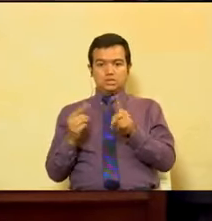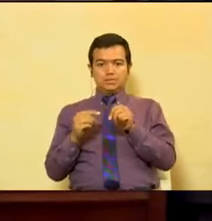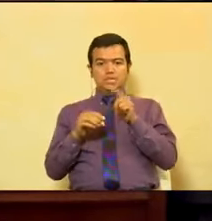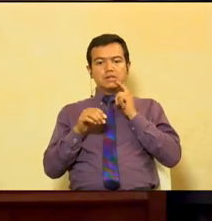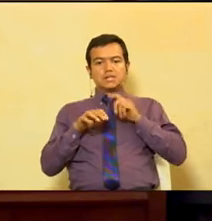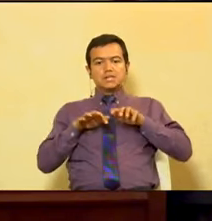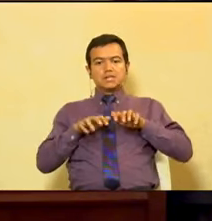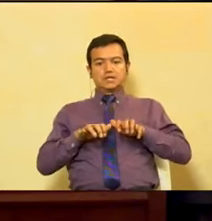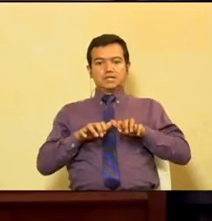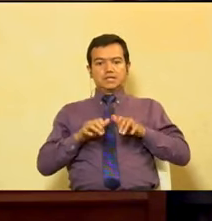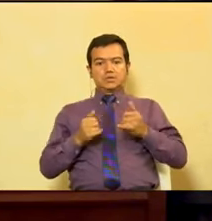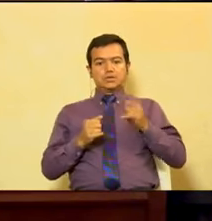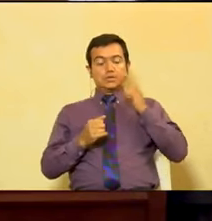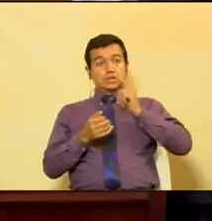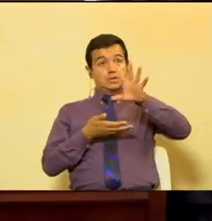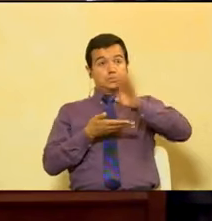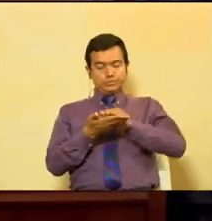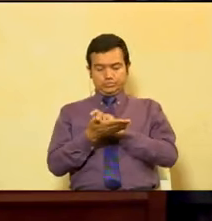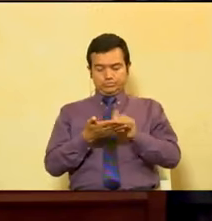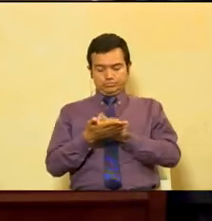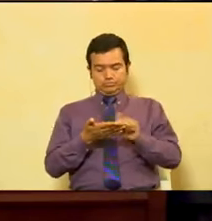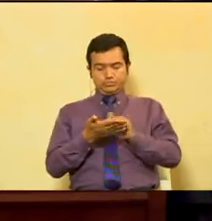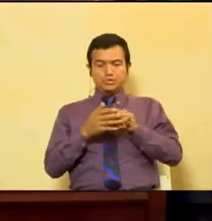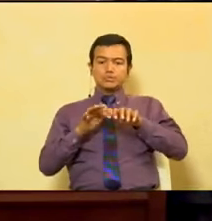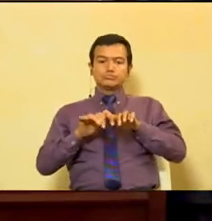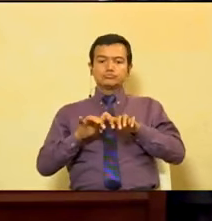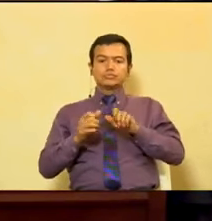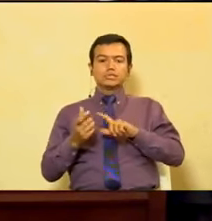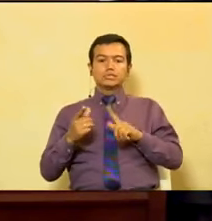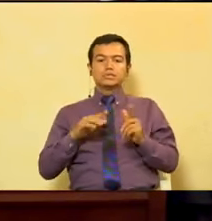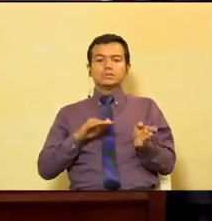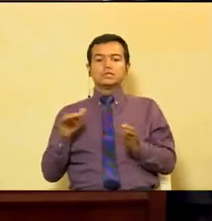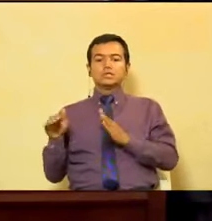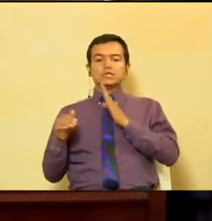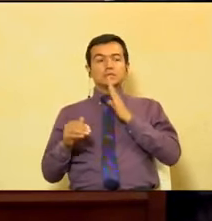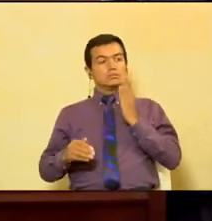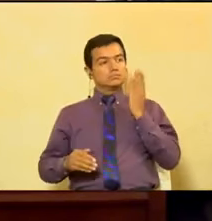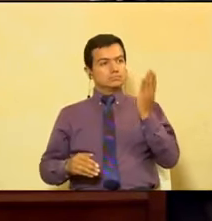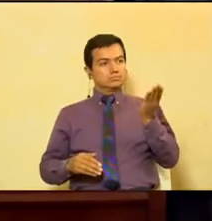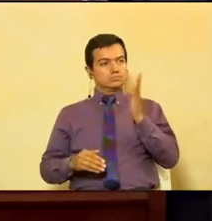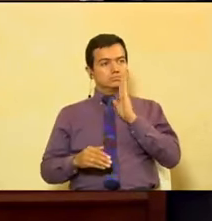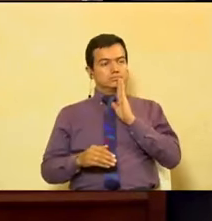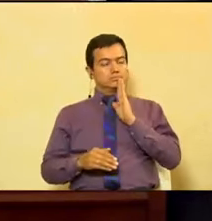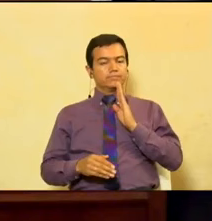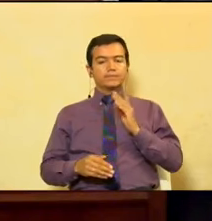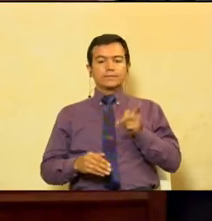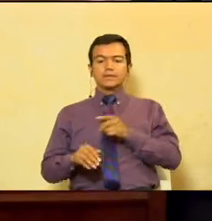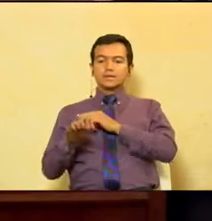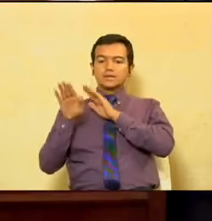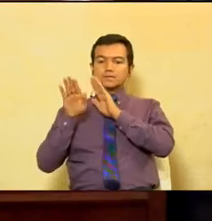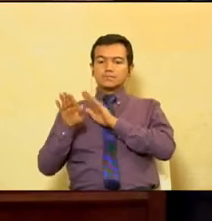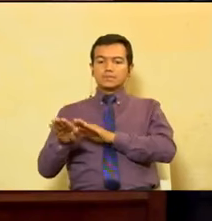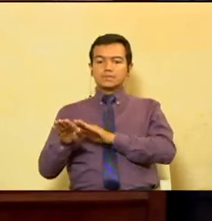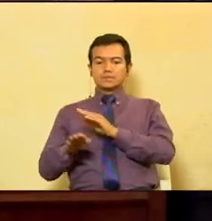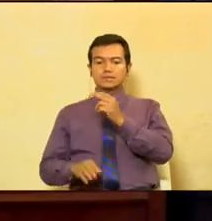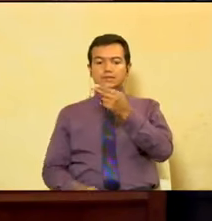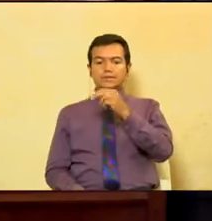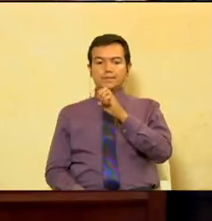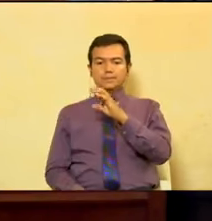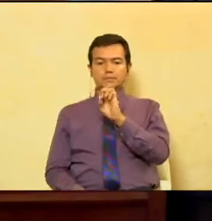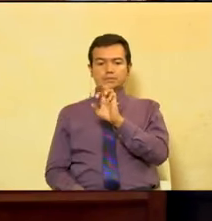secretario tomó atenta nota de su solicitud tiene el uso de la palabra el representante Héctor